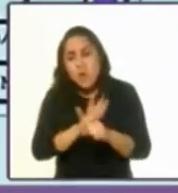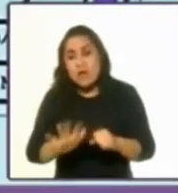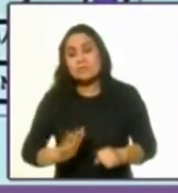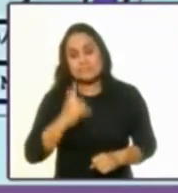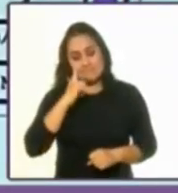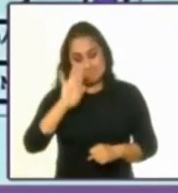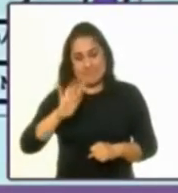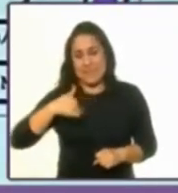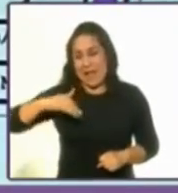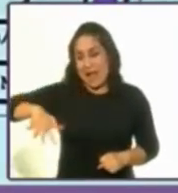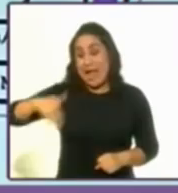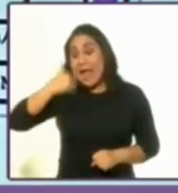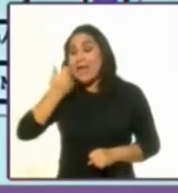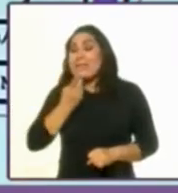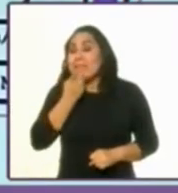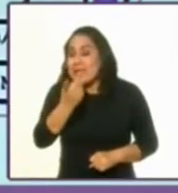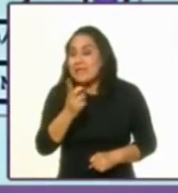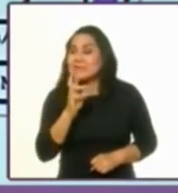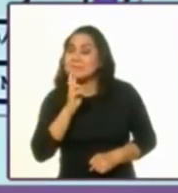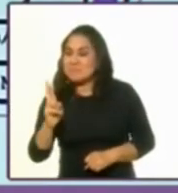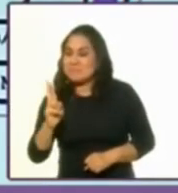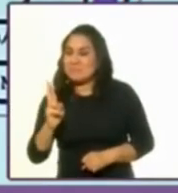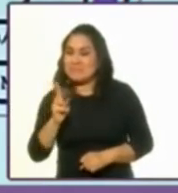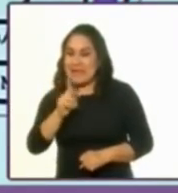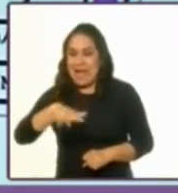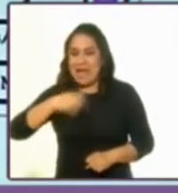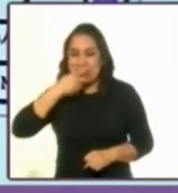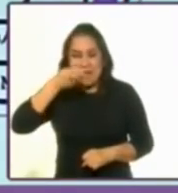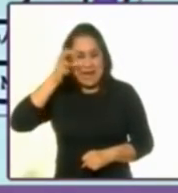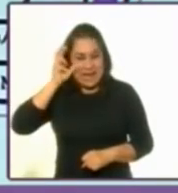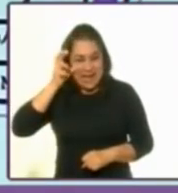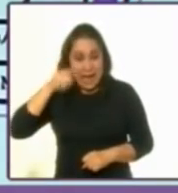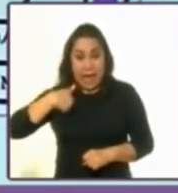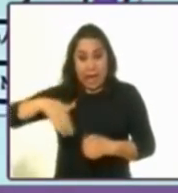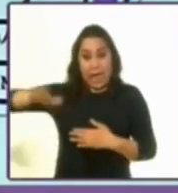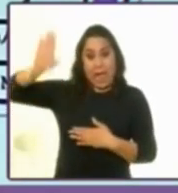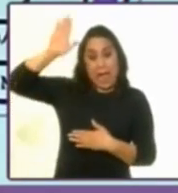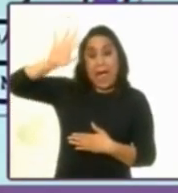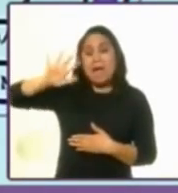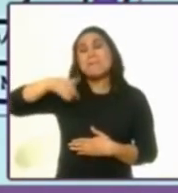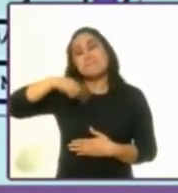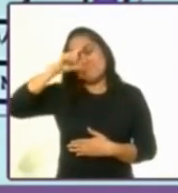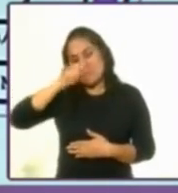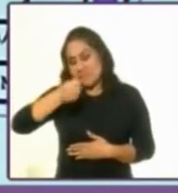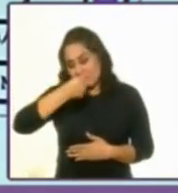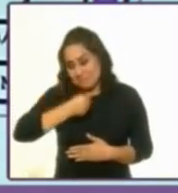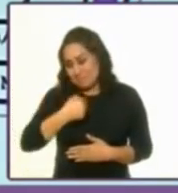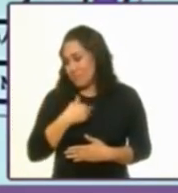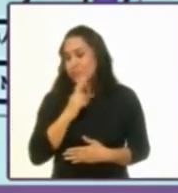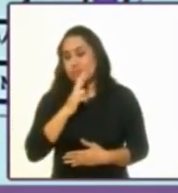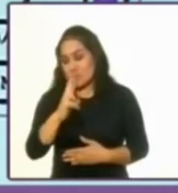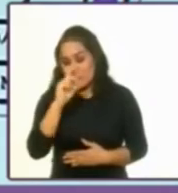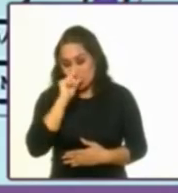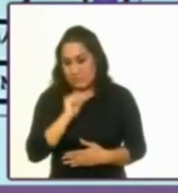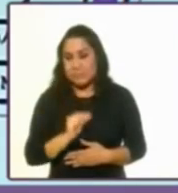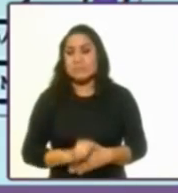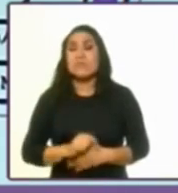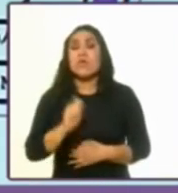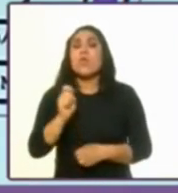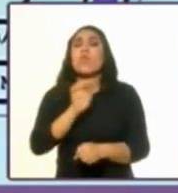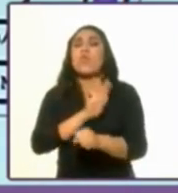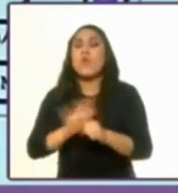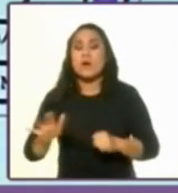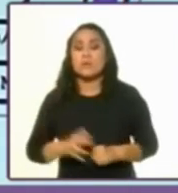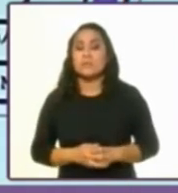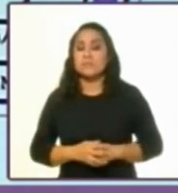para responder a la primera pregunta dedicado a rafael levante la mano entonces pero no tuve la oportunidad de responderla en relación precisamente